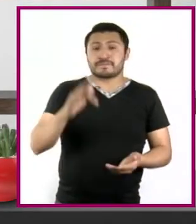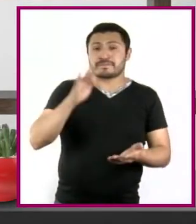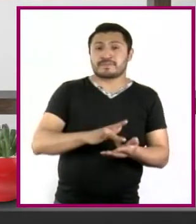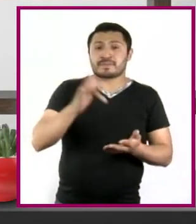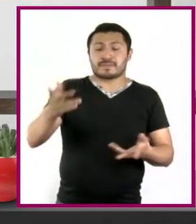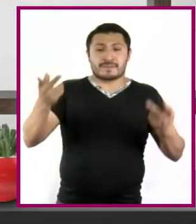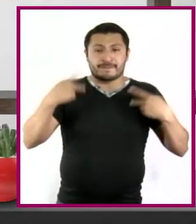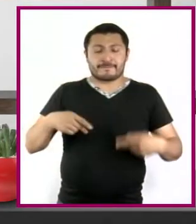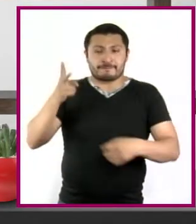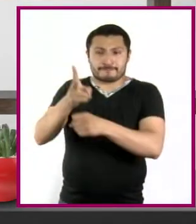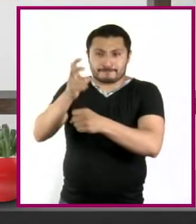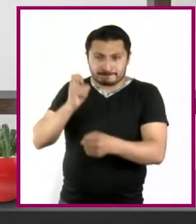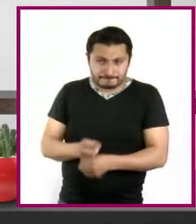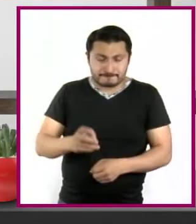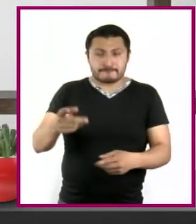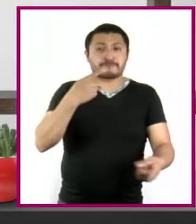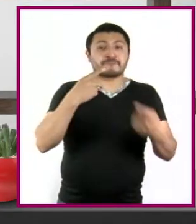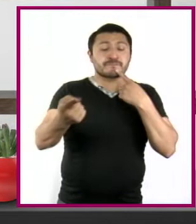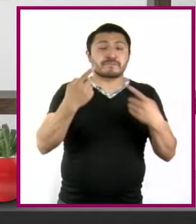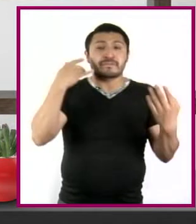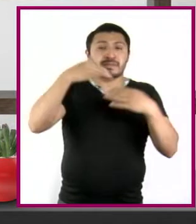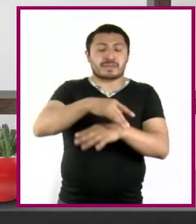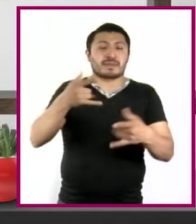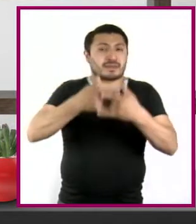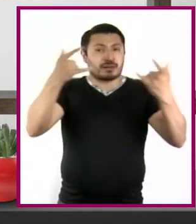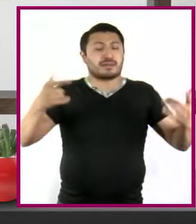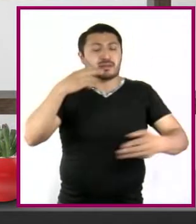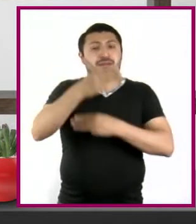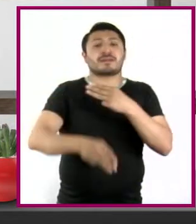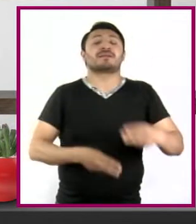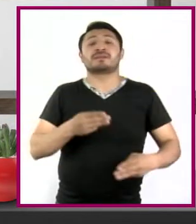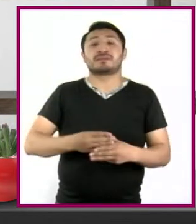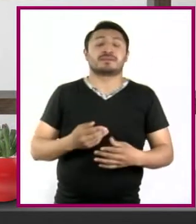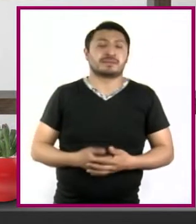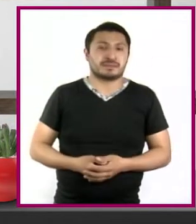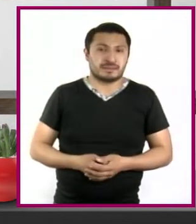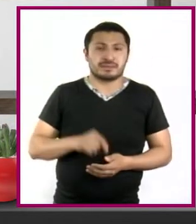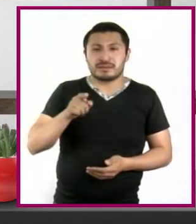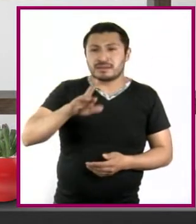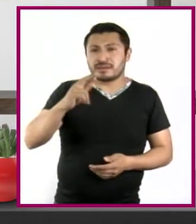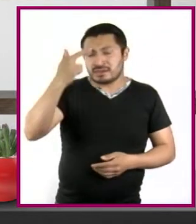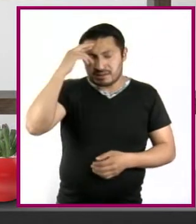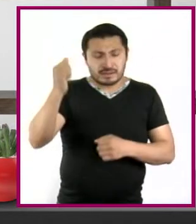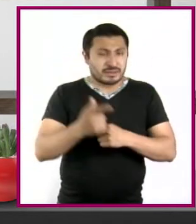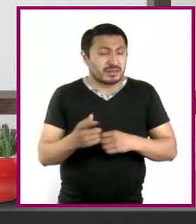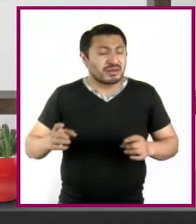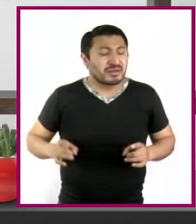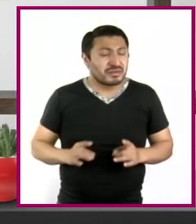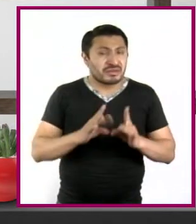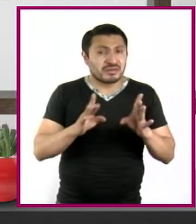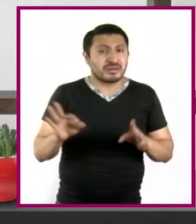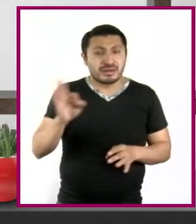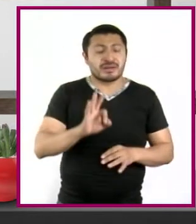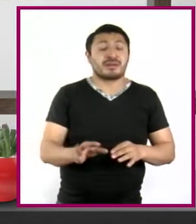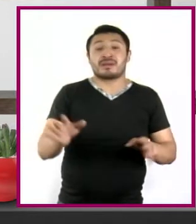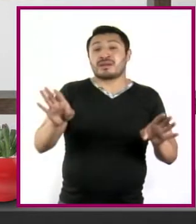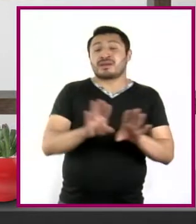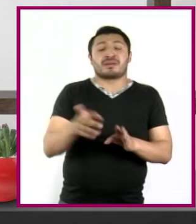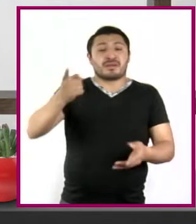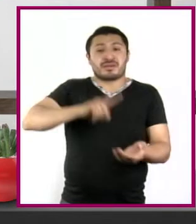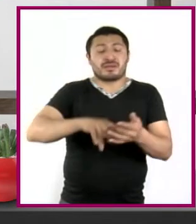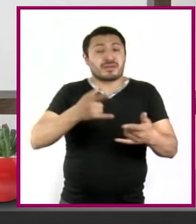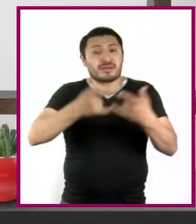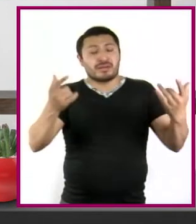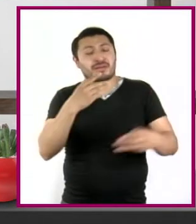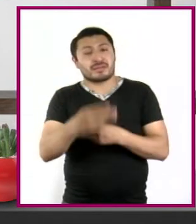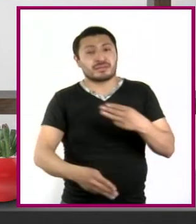Agradecemos a nuestro invitado por platicarnos más acerca de la historia global. ¿Te viene a la mente algún acontecimiento que pueda considerarse parte de una